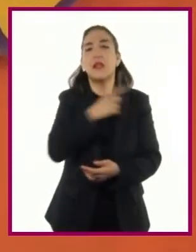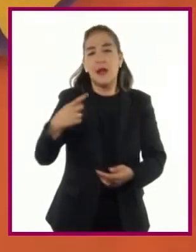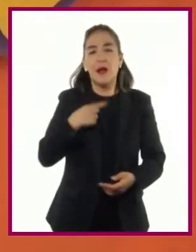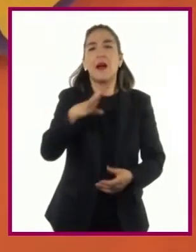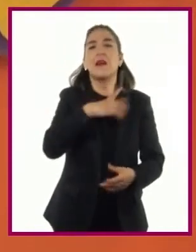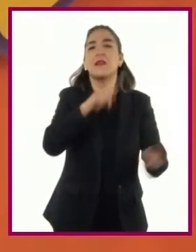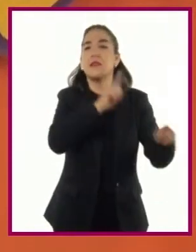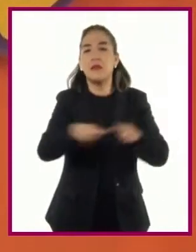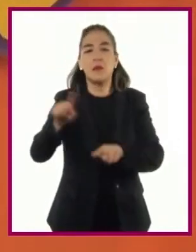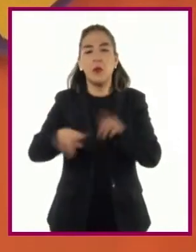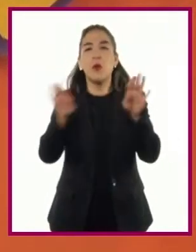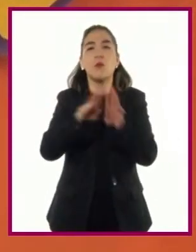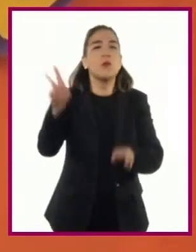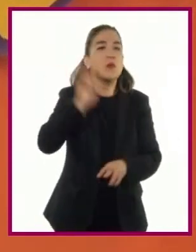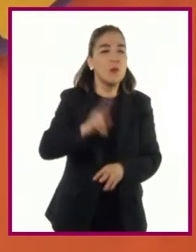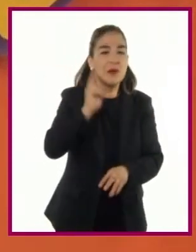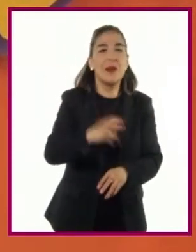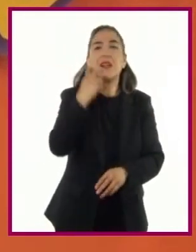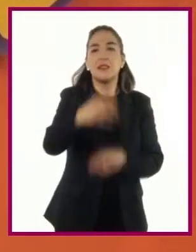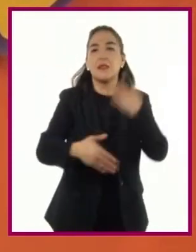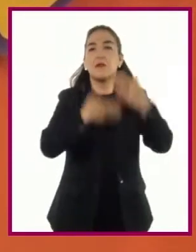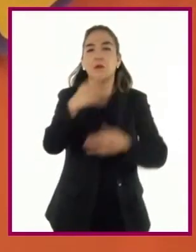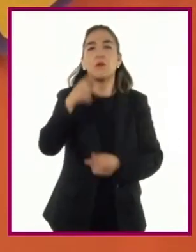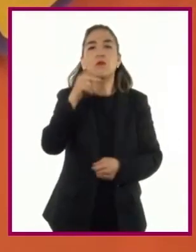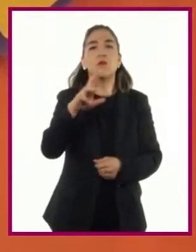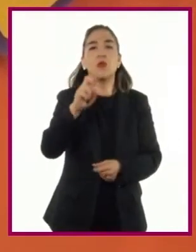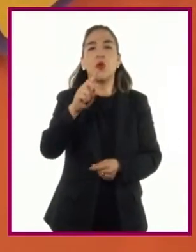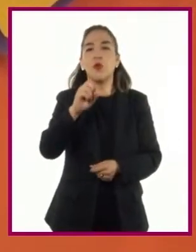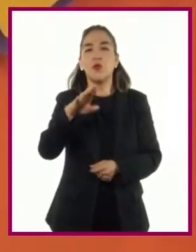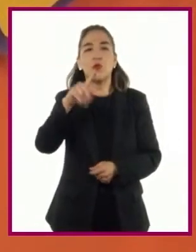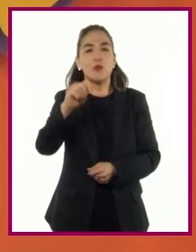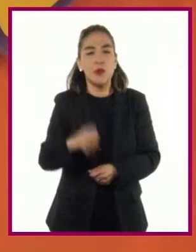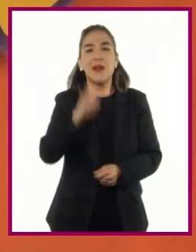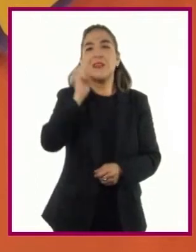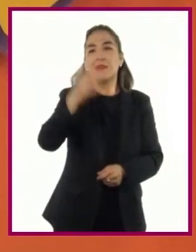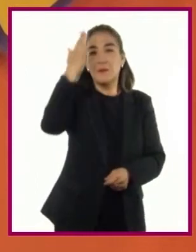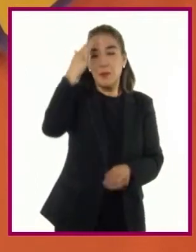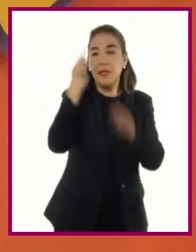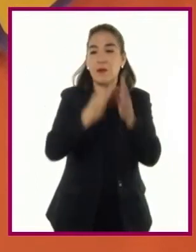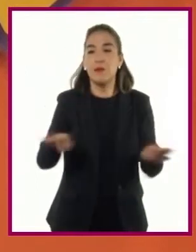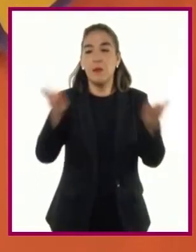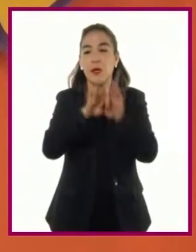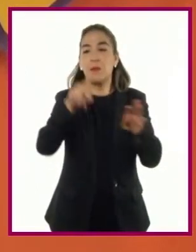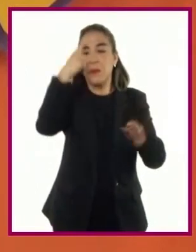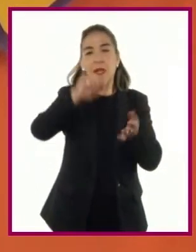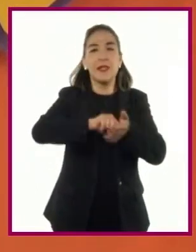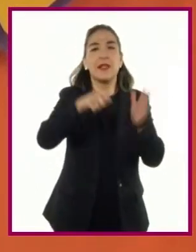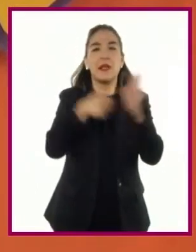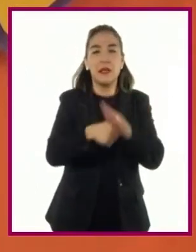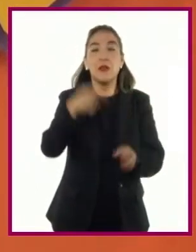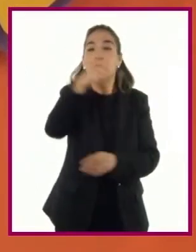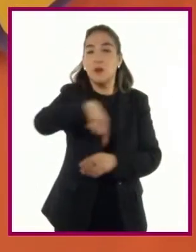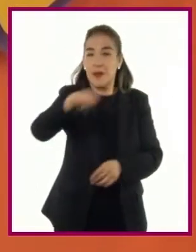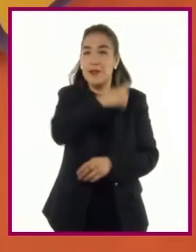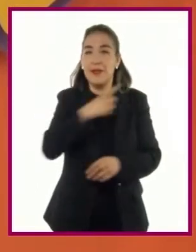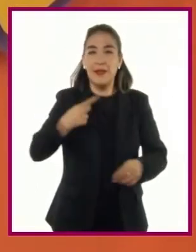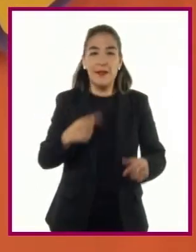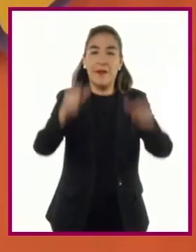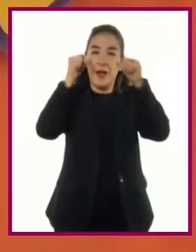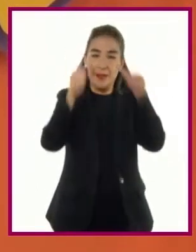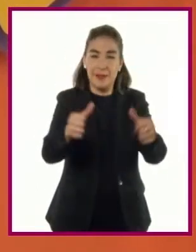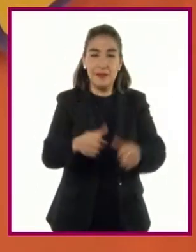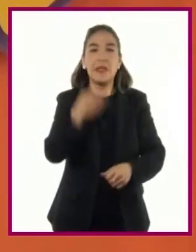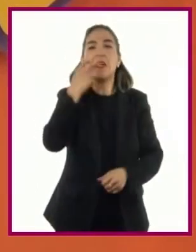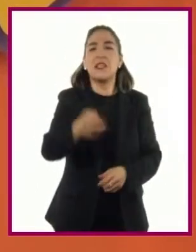un modelo de experimento o un producto, ya que esto prioriza el proyecto tecnológico. Pongan mucha atención.